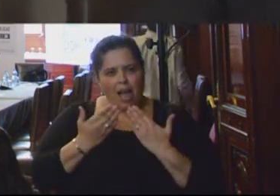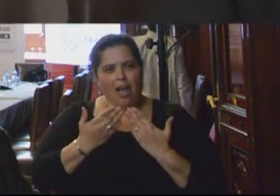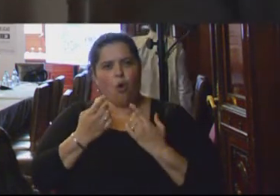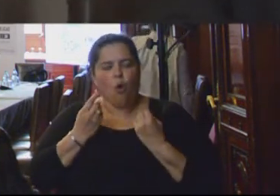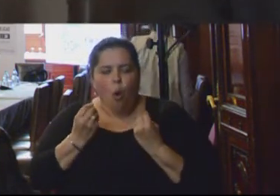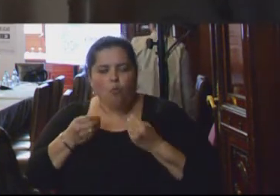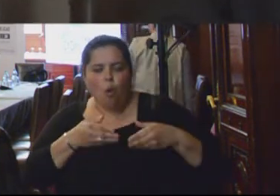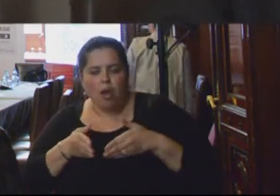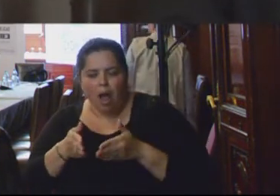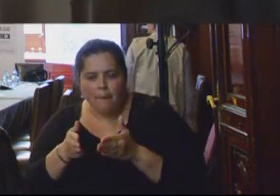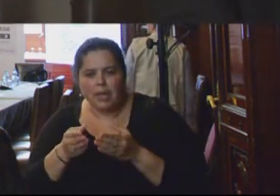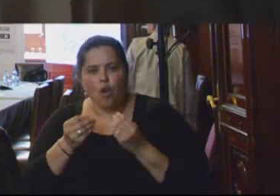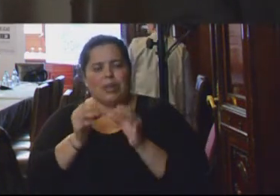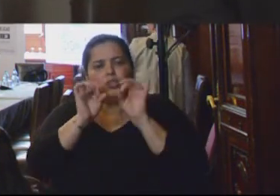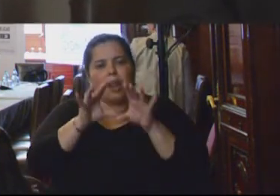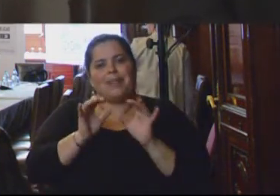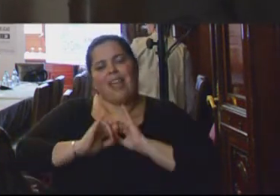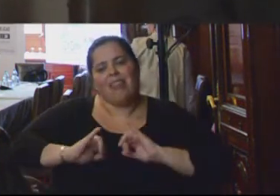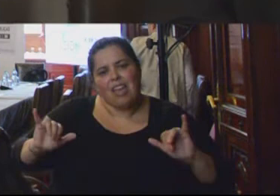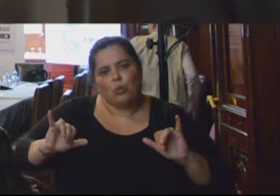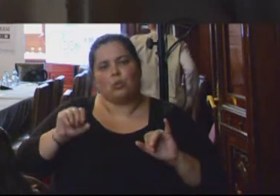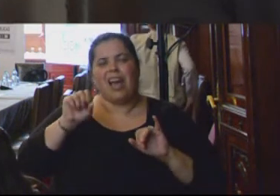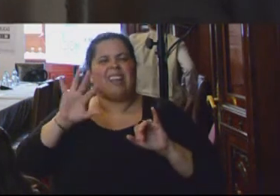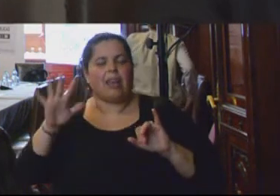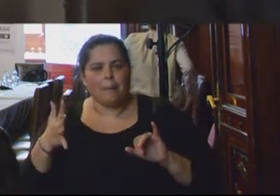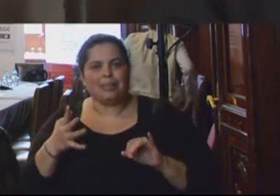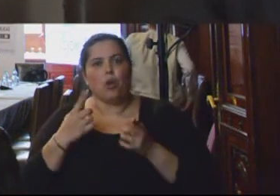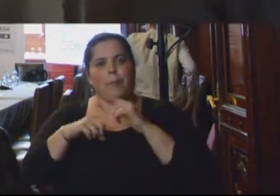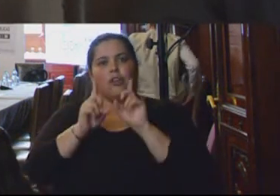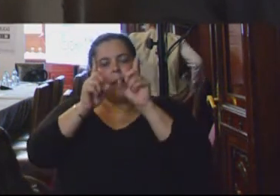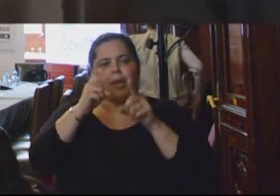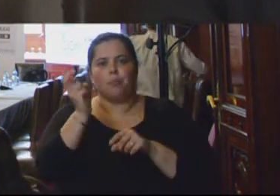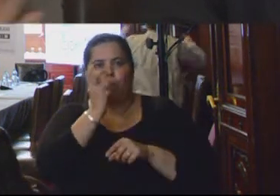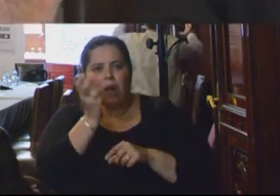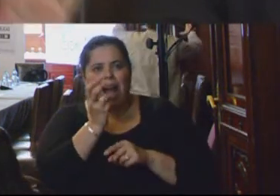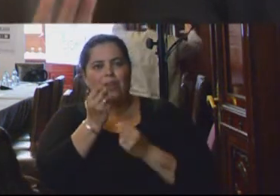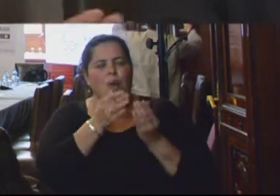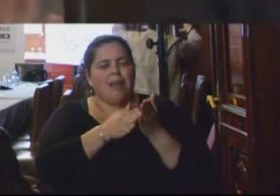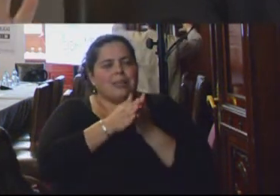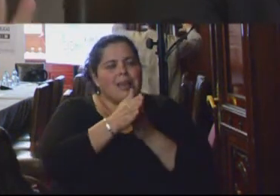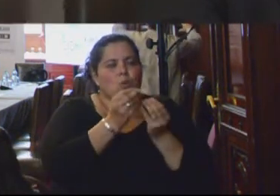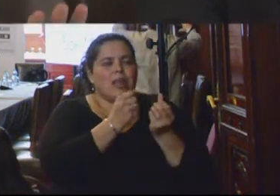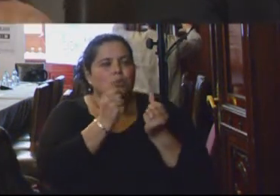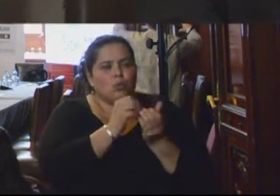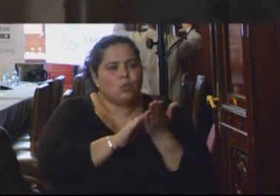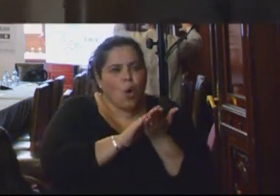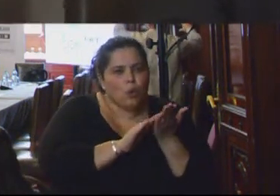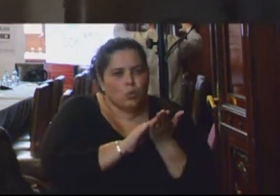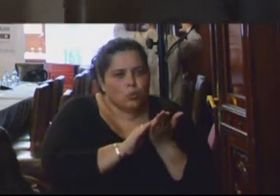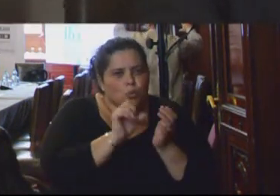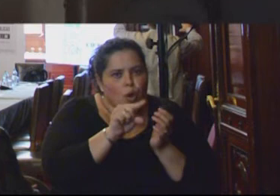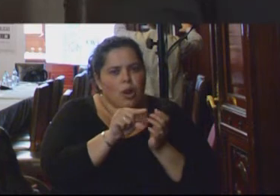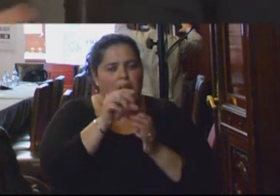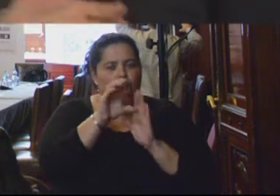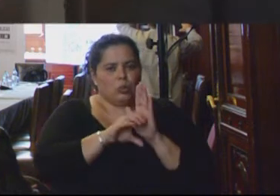solo denunciar lo que ha pasado, sino buscar una salida a la consecución de la democracia. Son unas